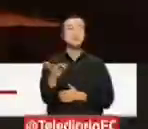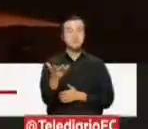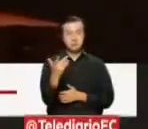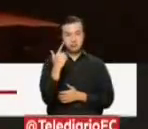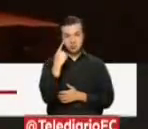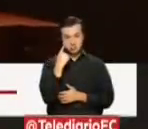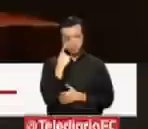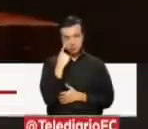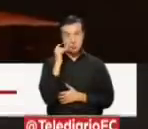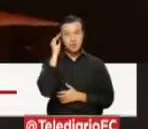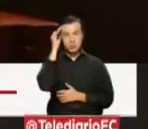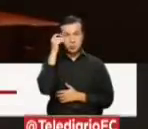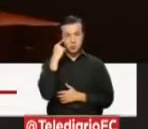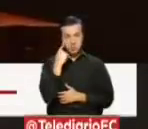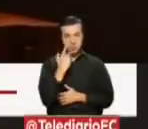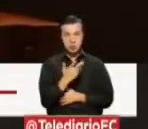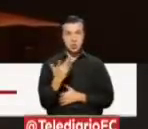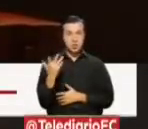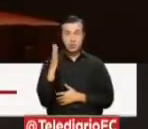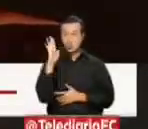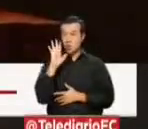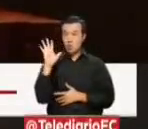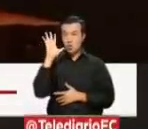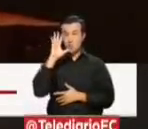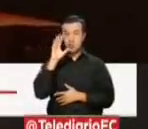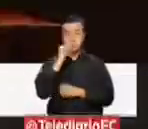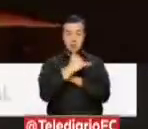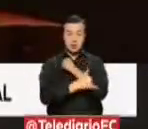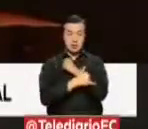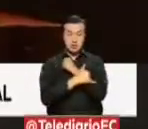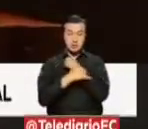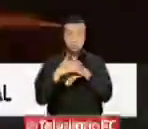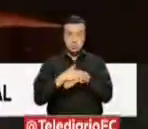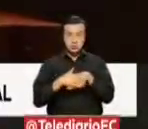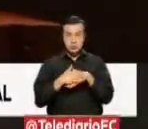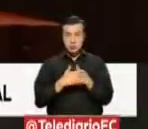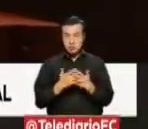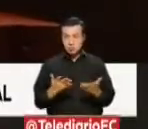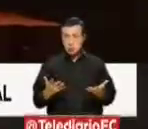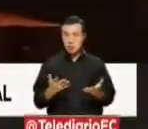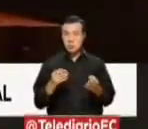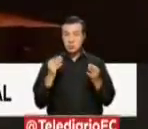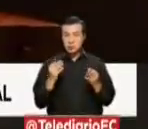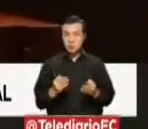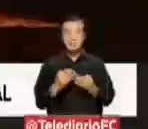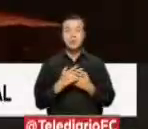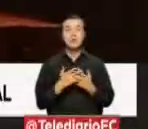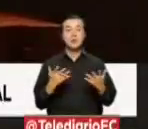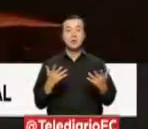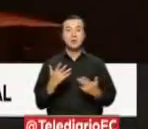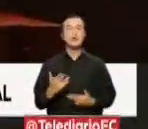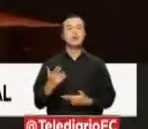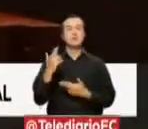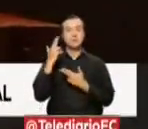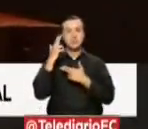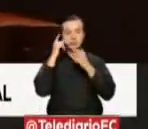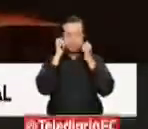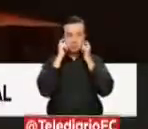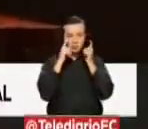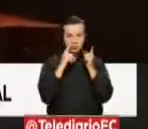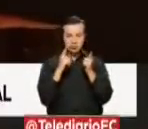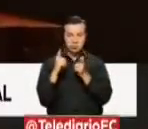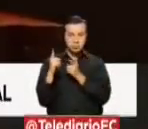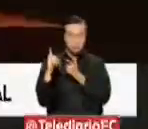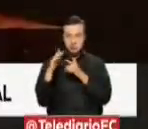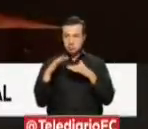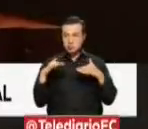operación en grande con todos los países sudamericanos, de tal manera que haya presencia de las fuerzas legales